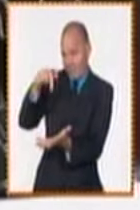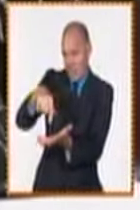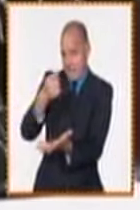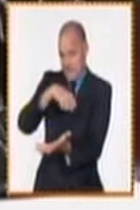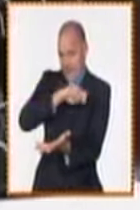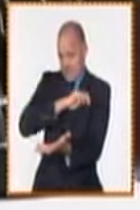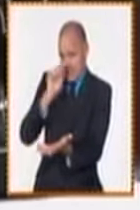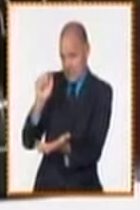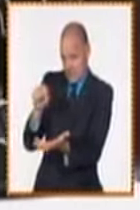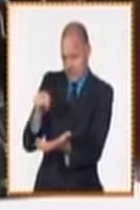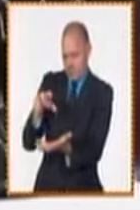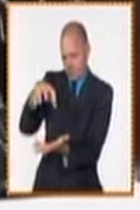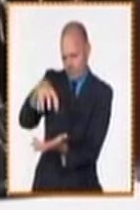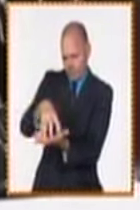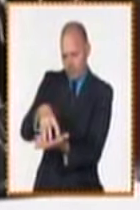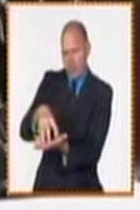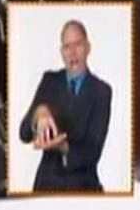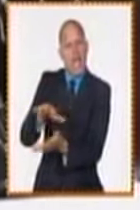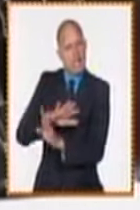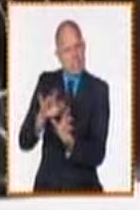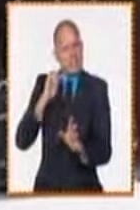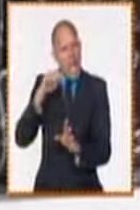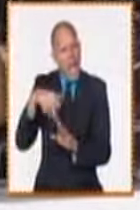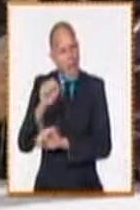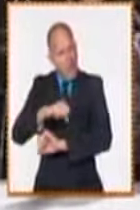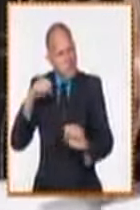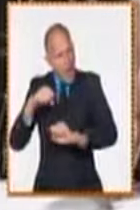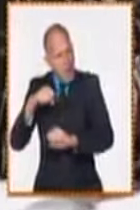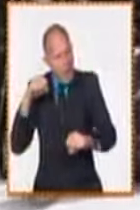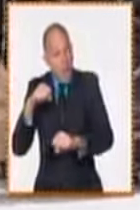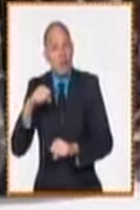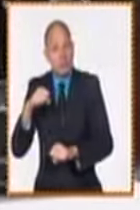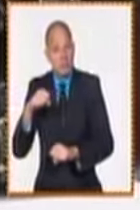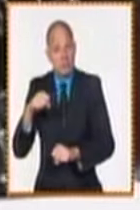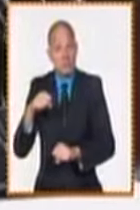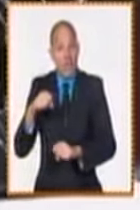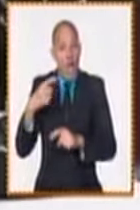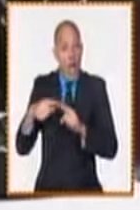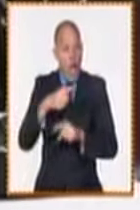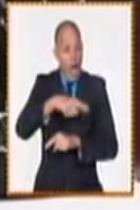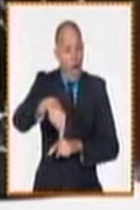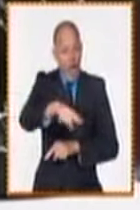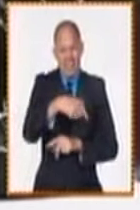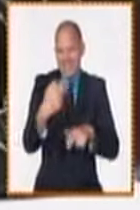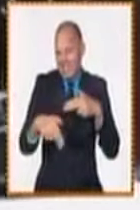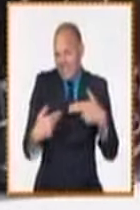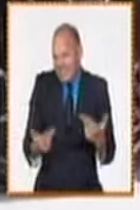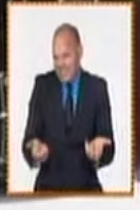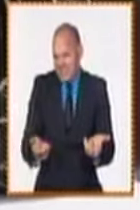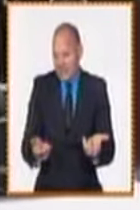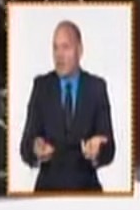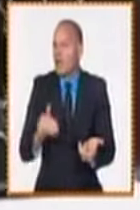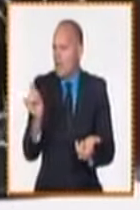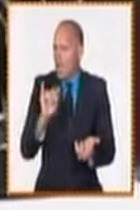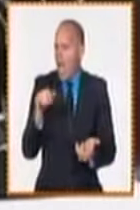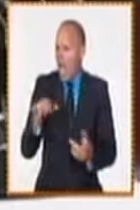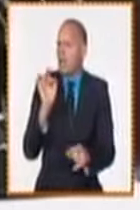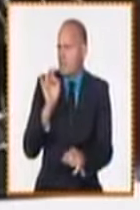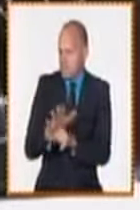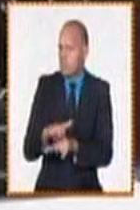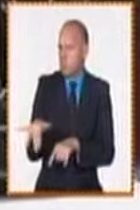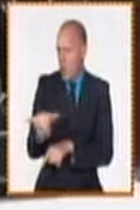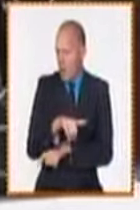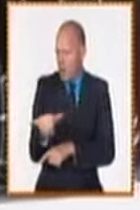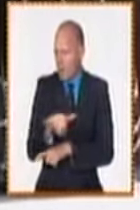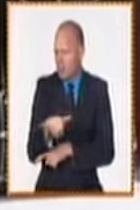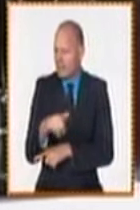incluso cañones recuperados de viejas fortalezas de Bayamo. Y lamentablemente